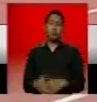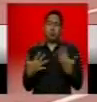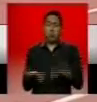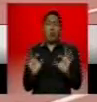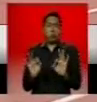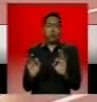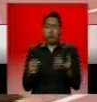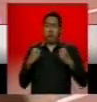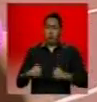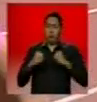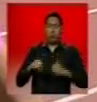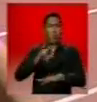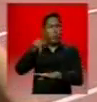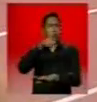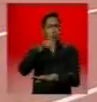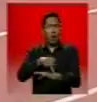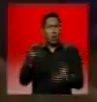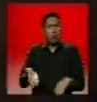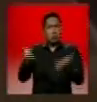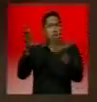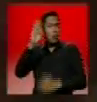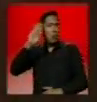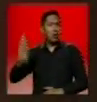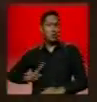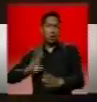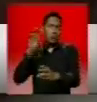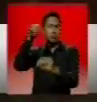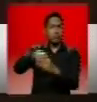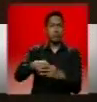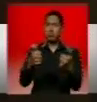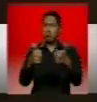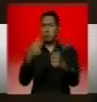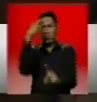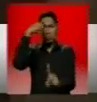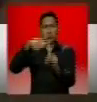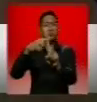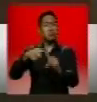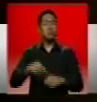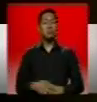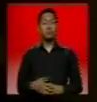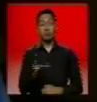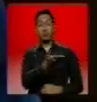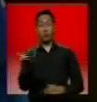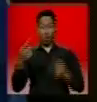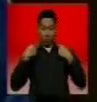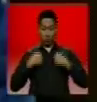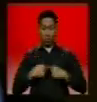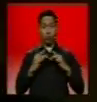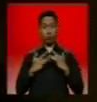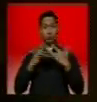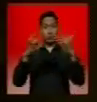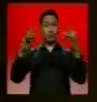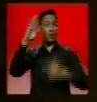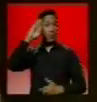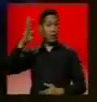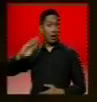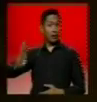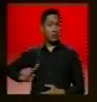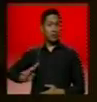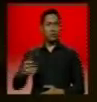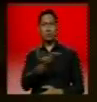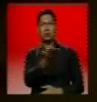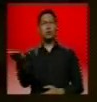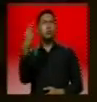puedes pelear y quedar en el cual si bien esperarse a obtener una medalla en brasil está latente muchos piensan que serían las